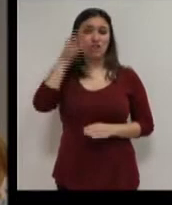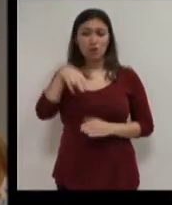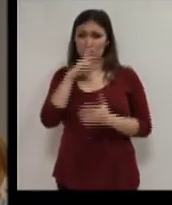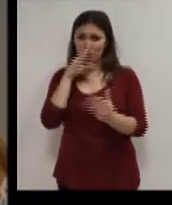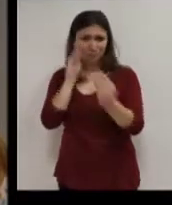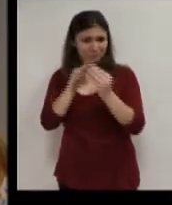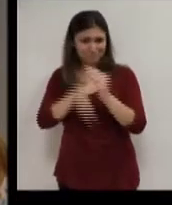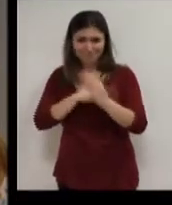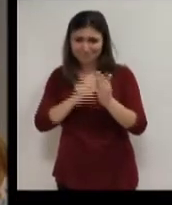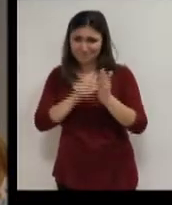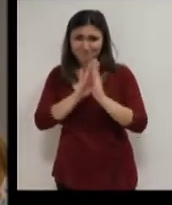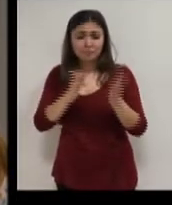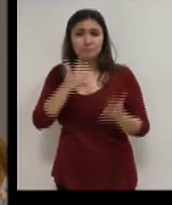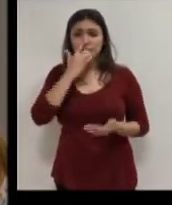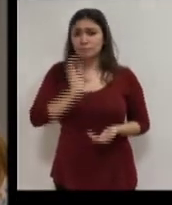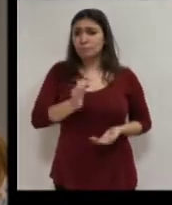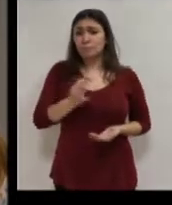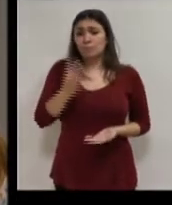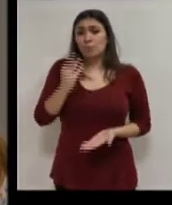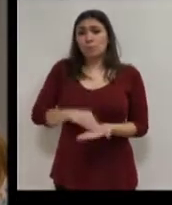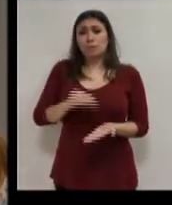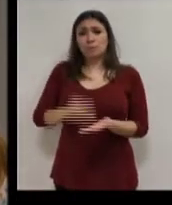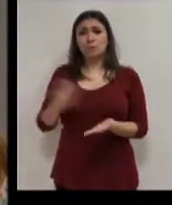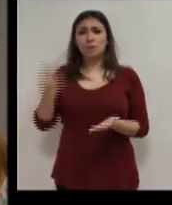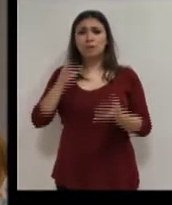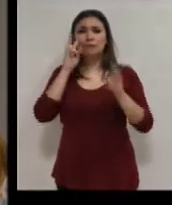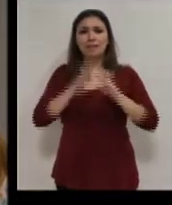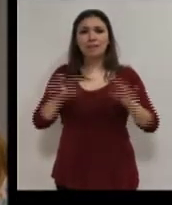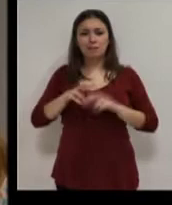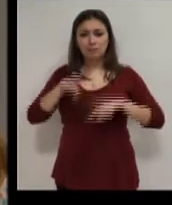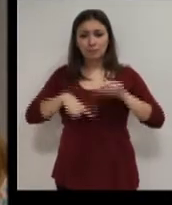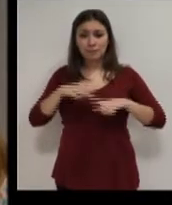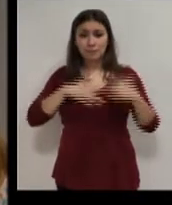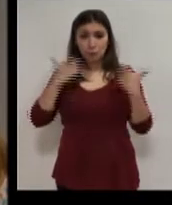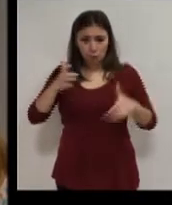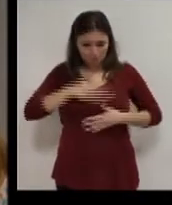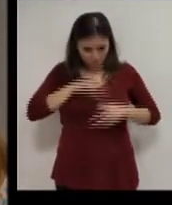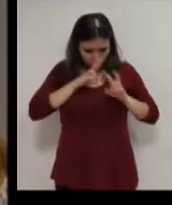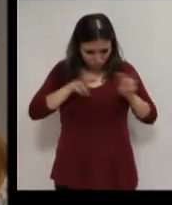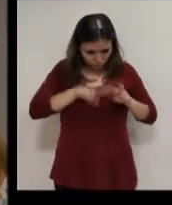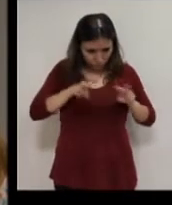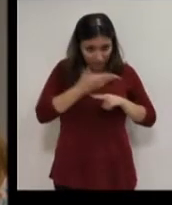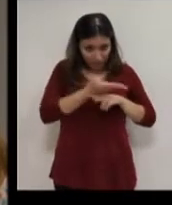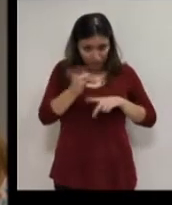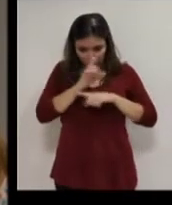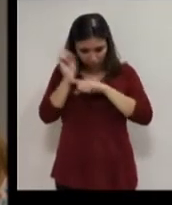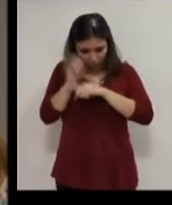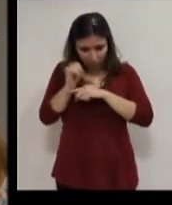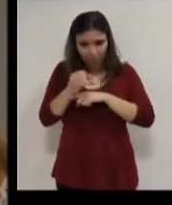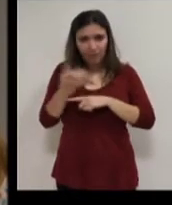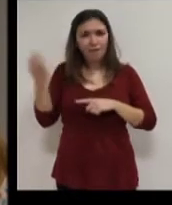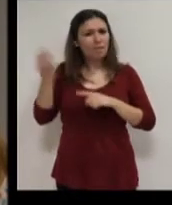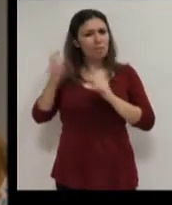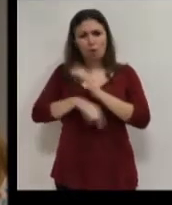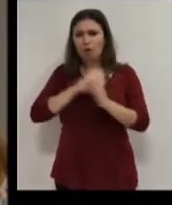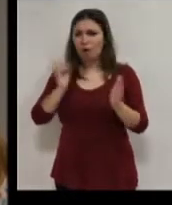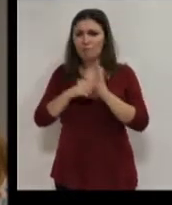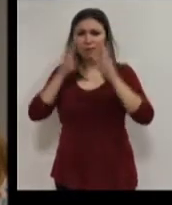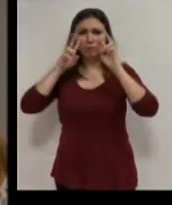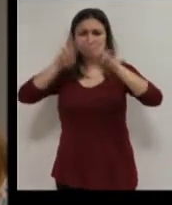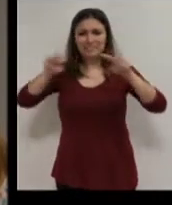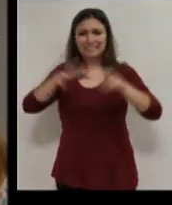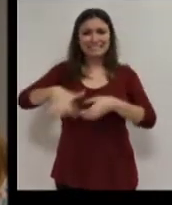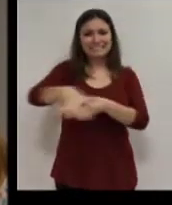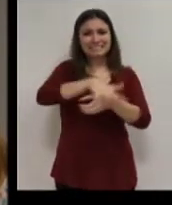John, porque no puedo estar más de acuerdo en que muchas veces nos dedicamos a analizar cada uno de nuestro sector, pero una